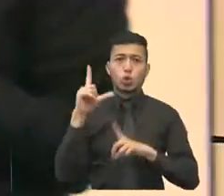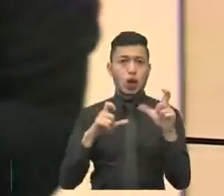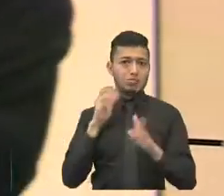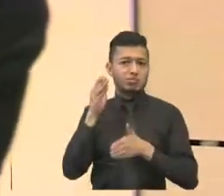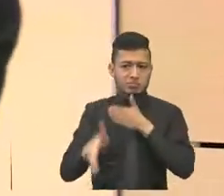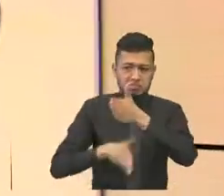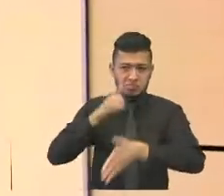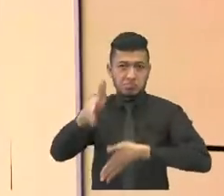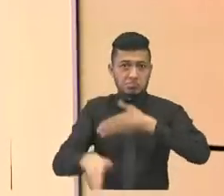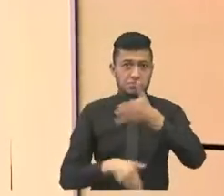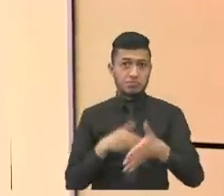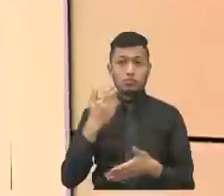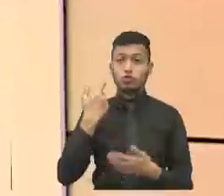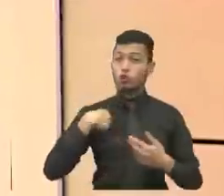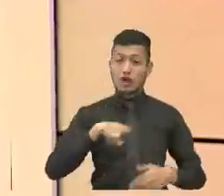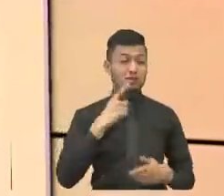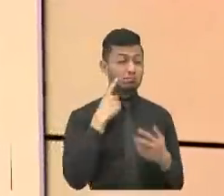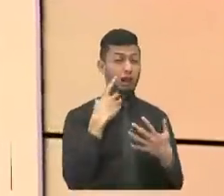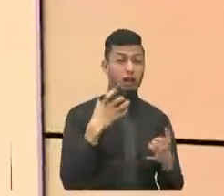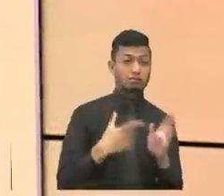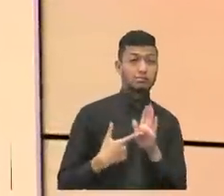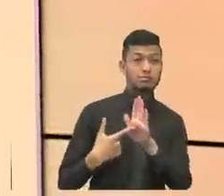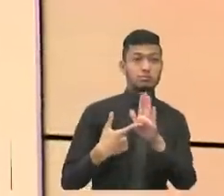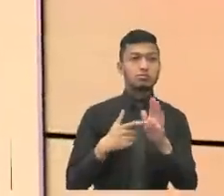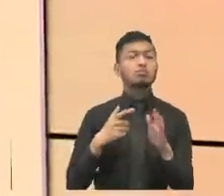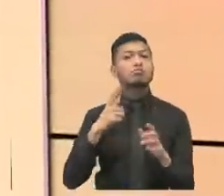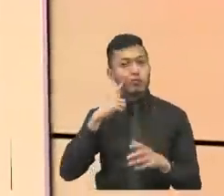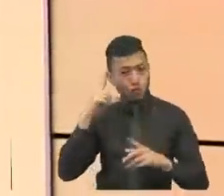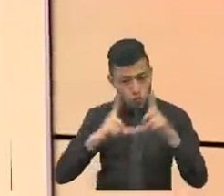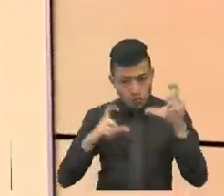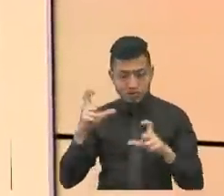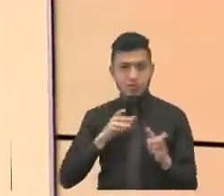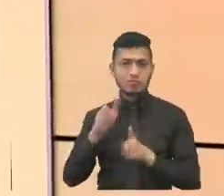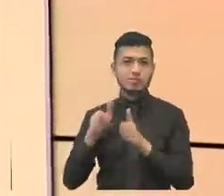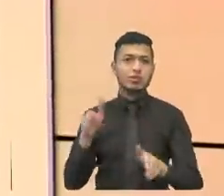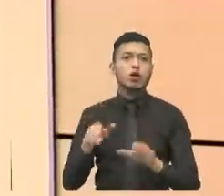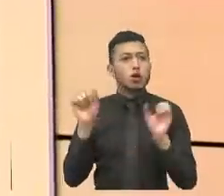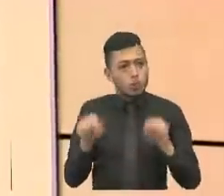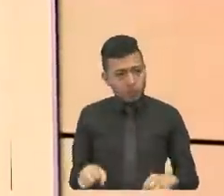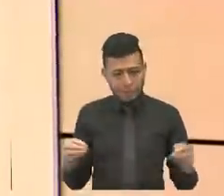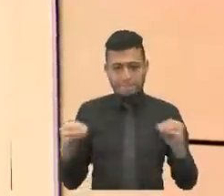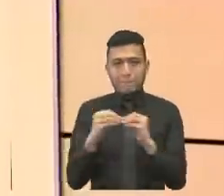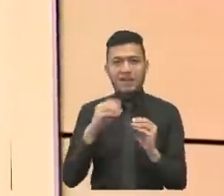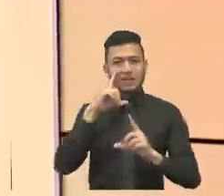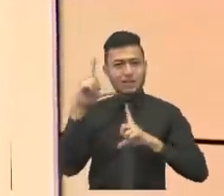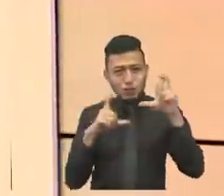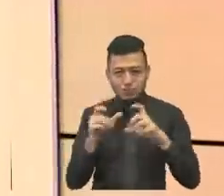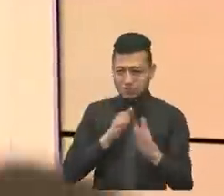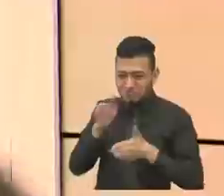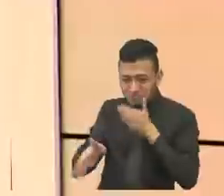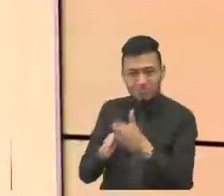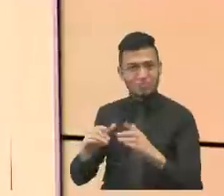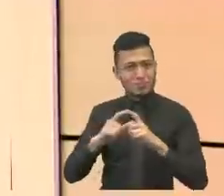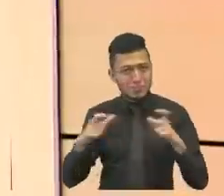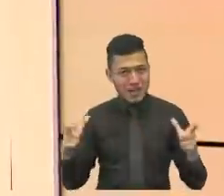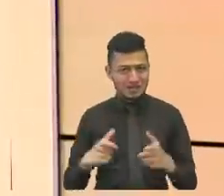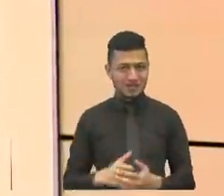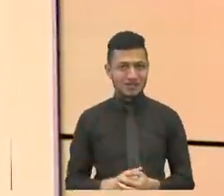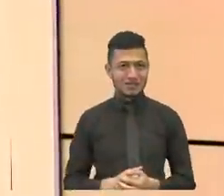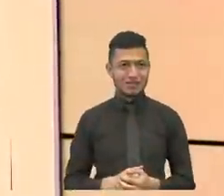ciudad, ya lo es. Pero podría hacerlo mucho más, podría ser no un punto